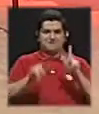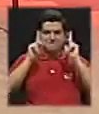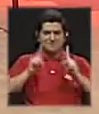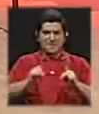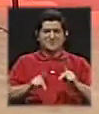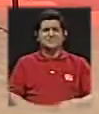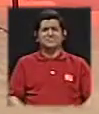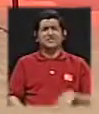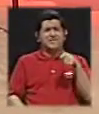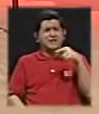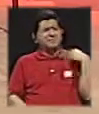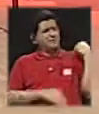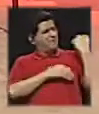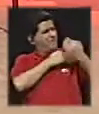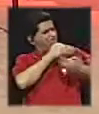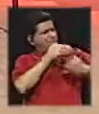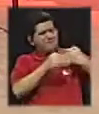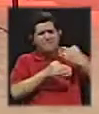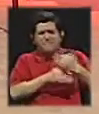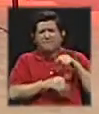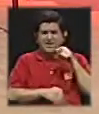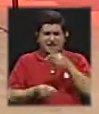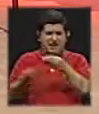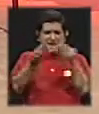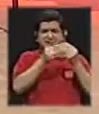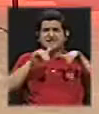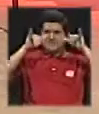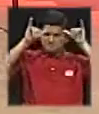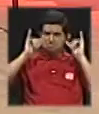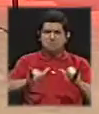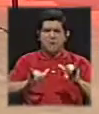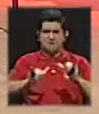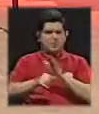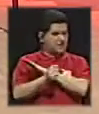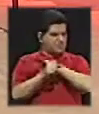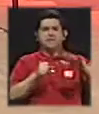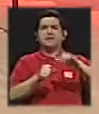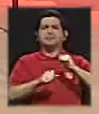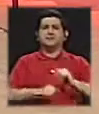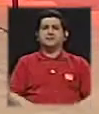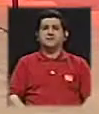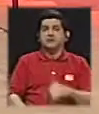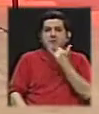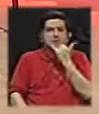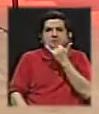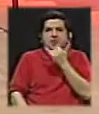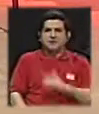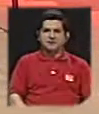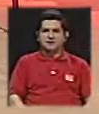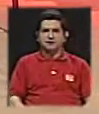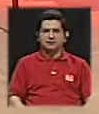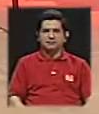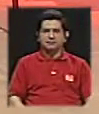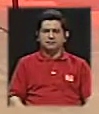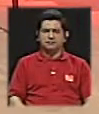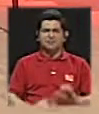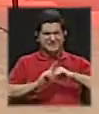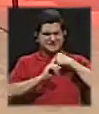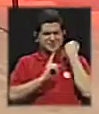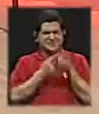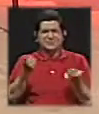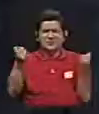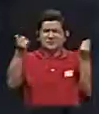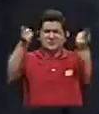habitantes ancestrales de estas tierras las ocuparan en plenitud. ¿Qué es lo que ha pasado? ¿Por qué se ha venido